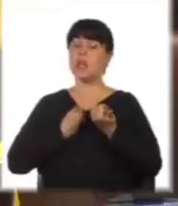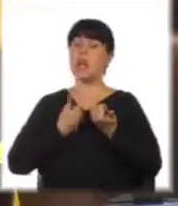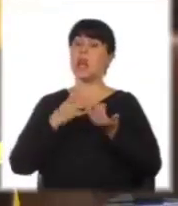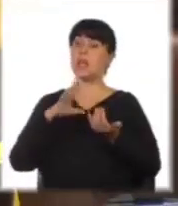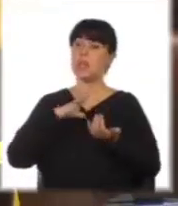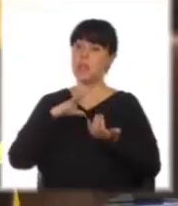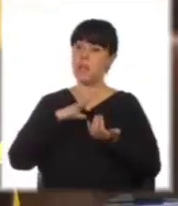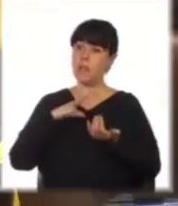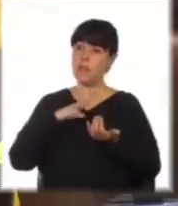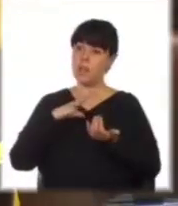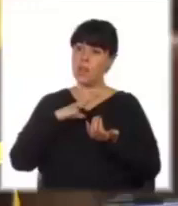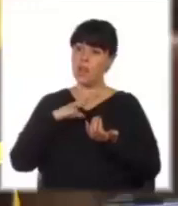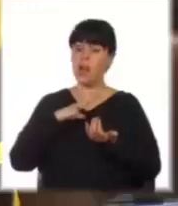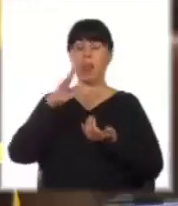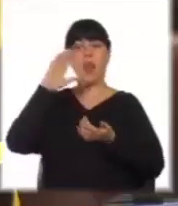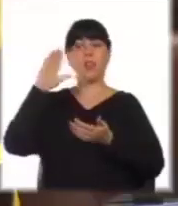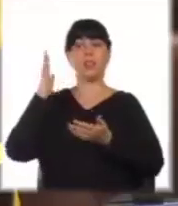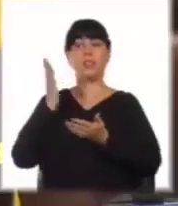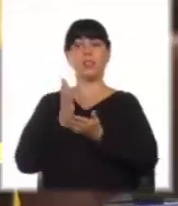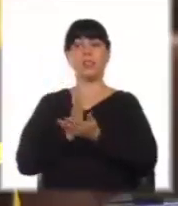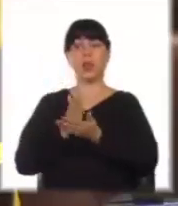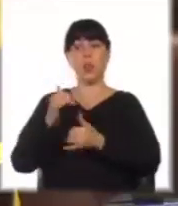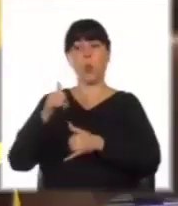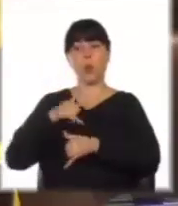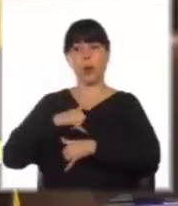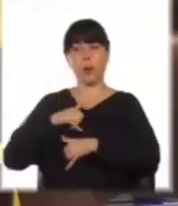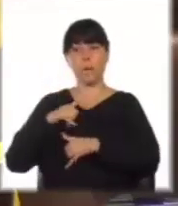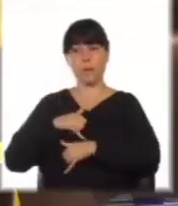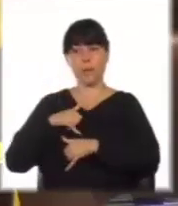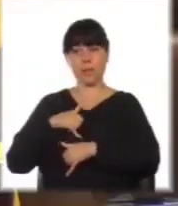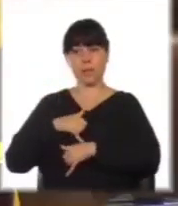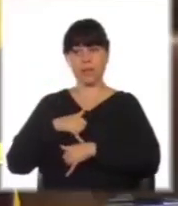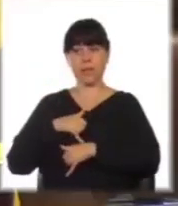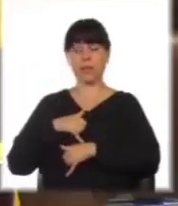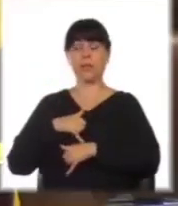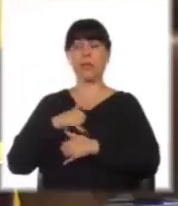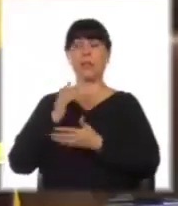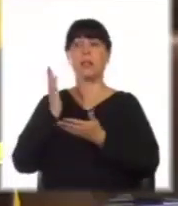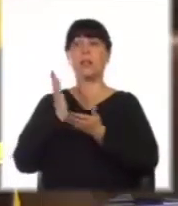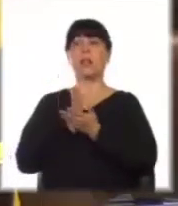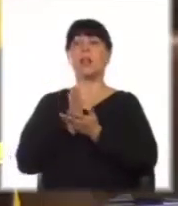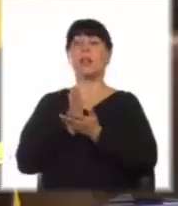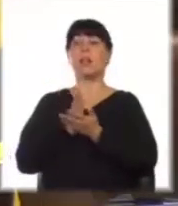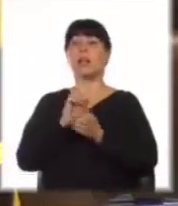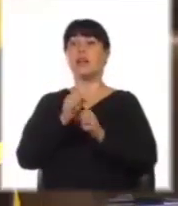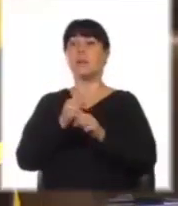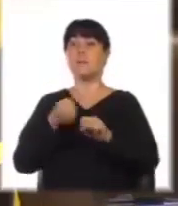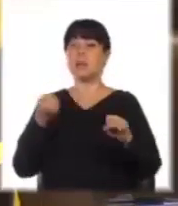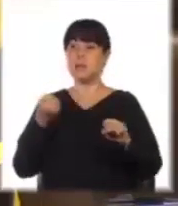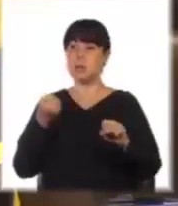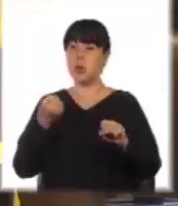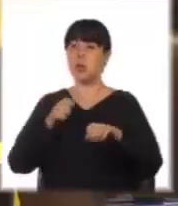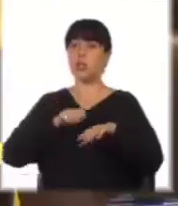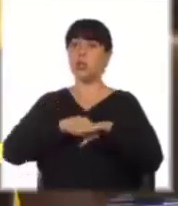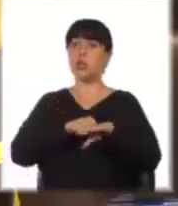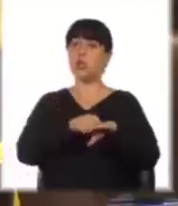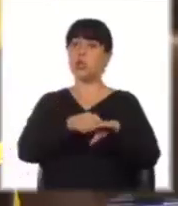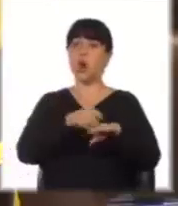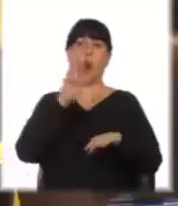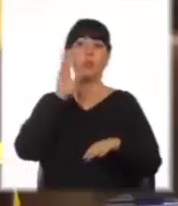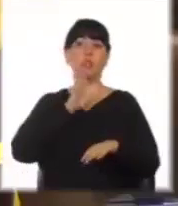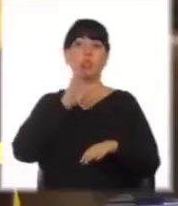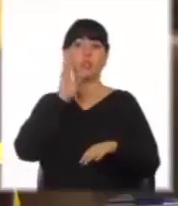un comisario en la dictadura, Atilio Delgado era su nombre, que reprimió y que torturó